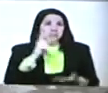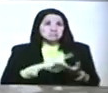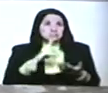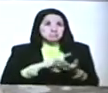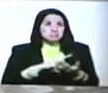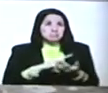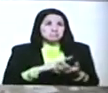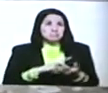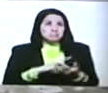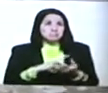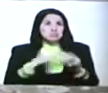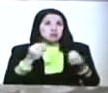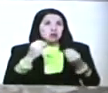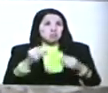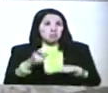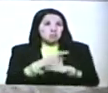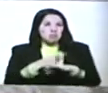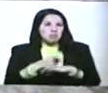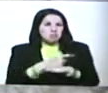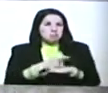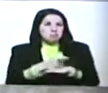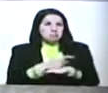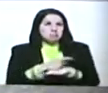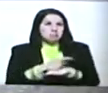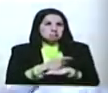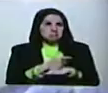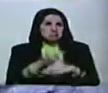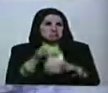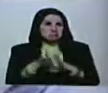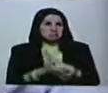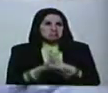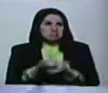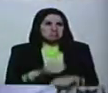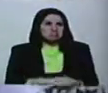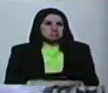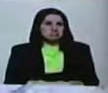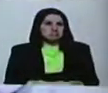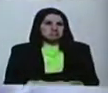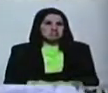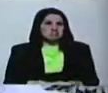aspira a llegar a la gobernación con tanta indolencia.